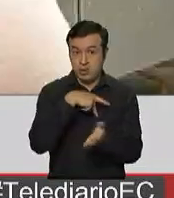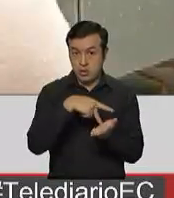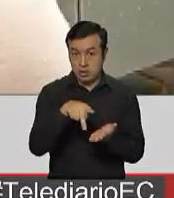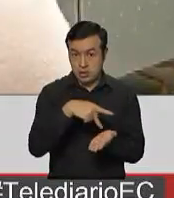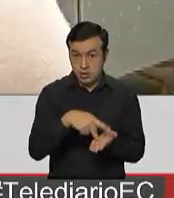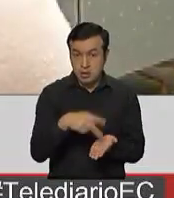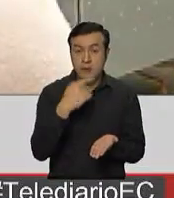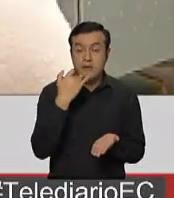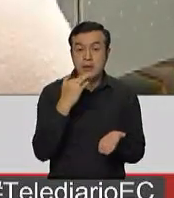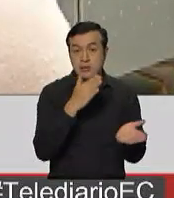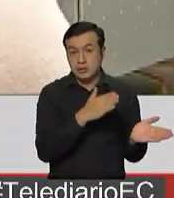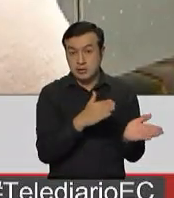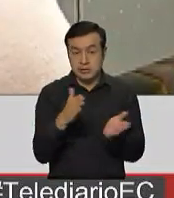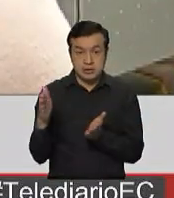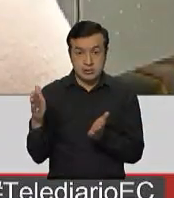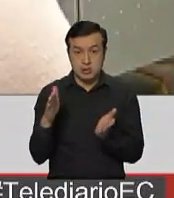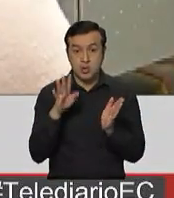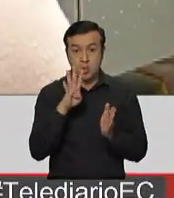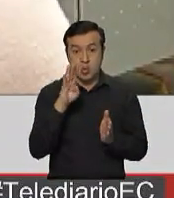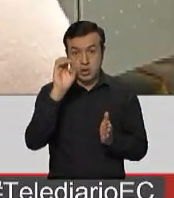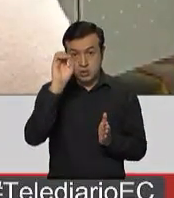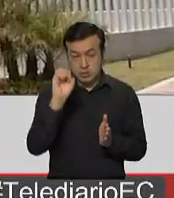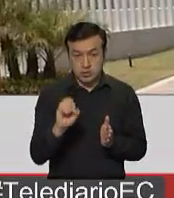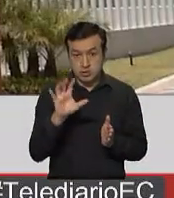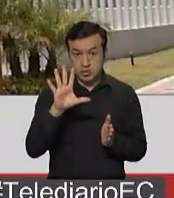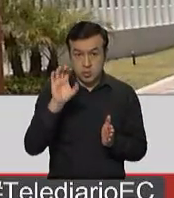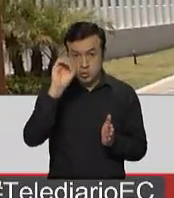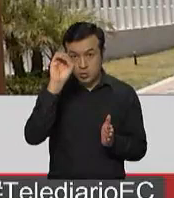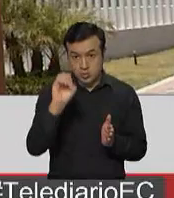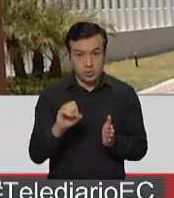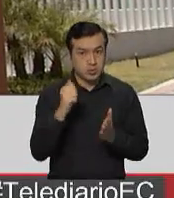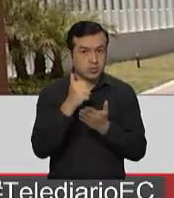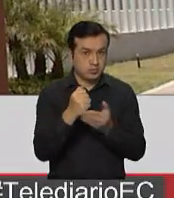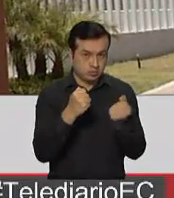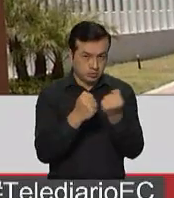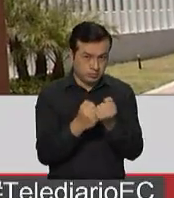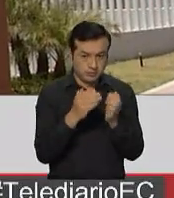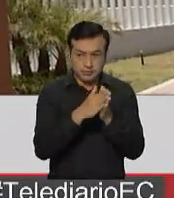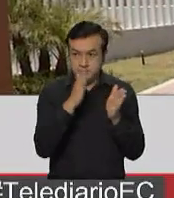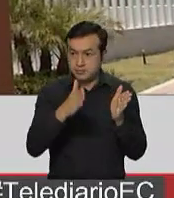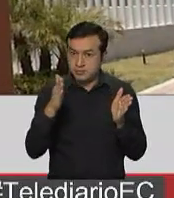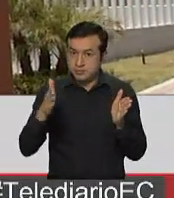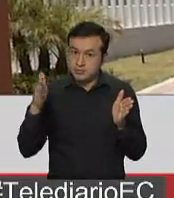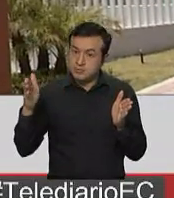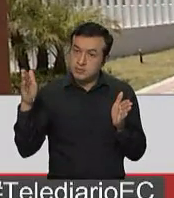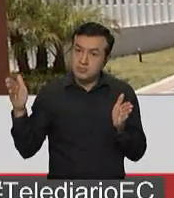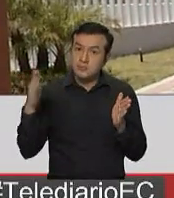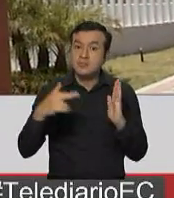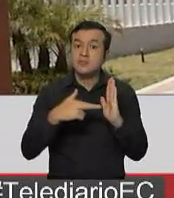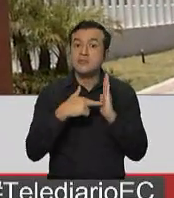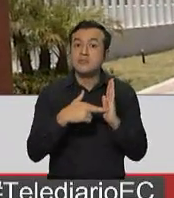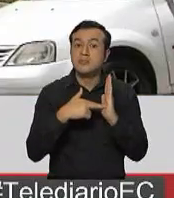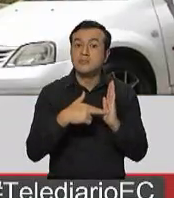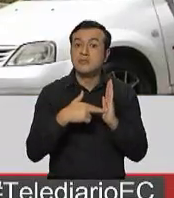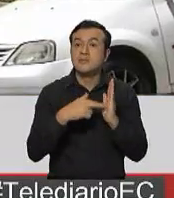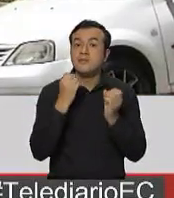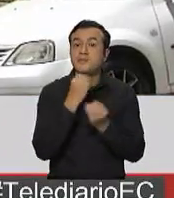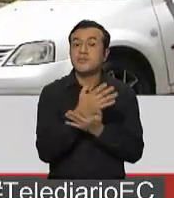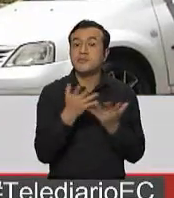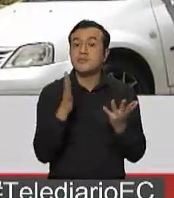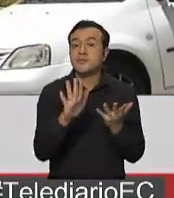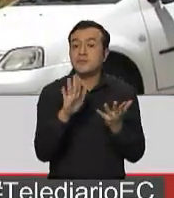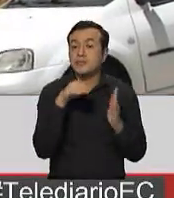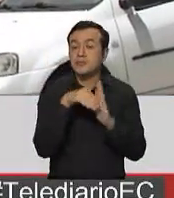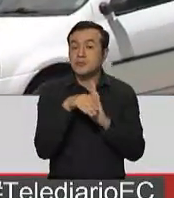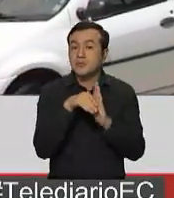los préstamos hipotecarios del 40 al 50% y no se considerará como requisito el informe de Buró de